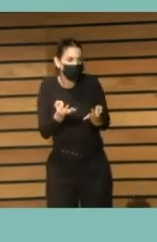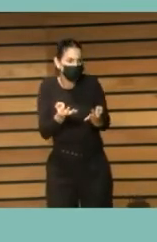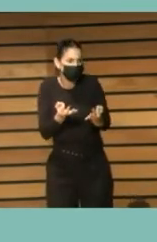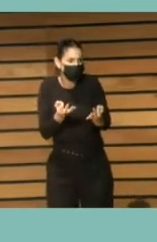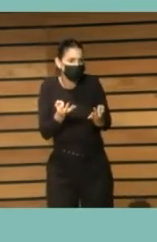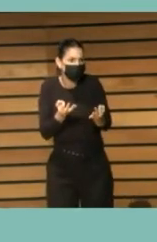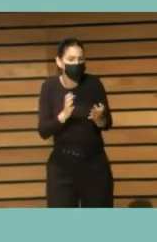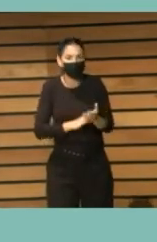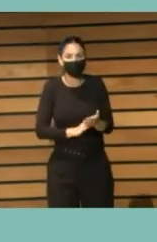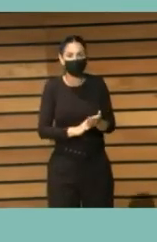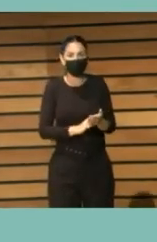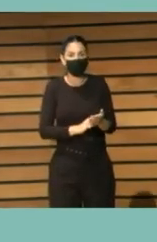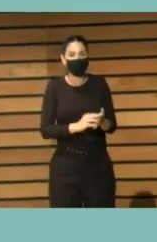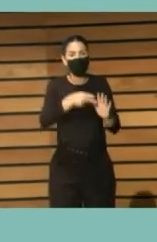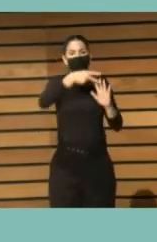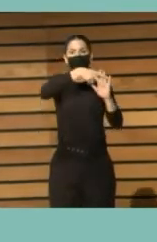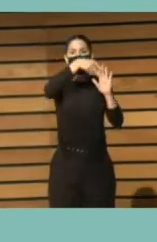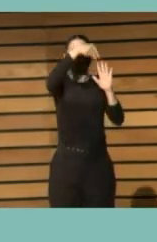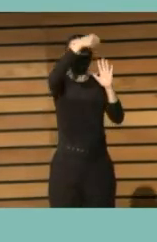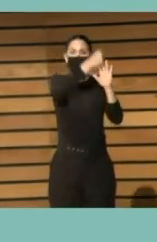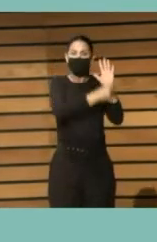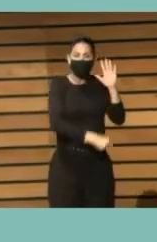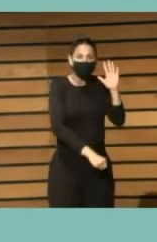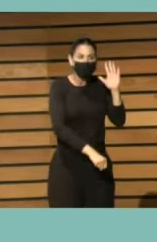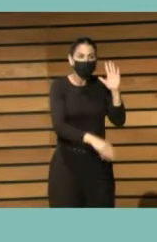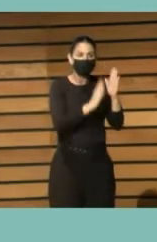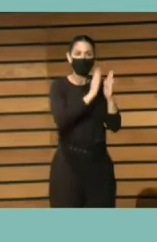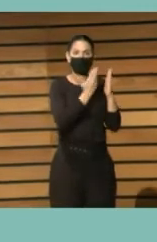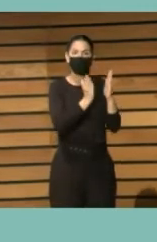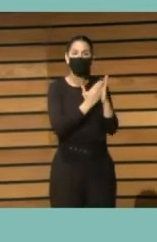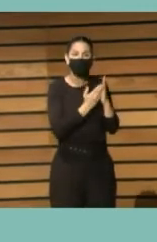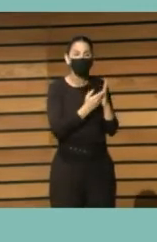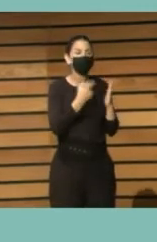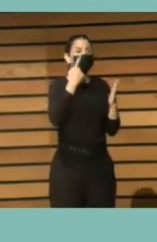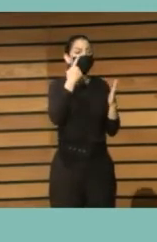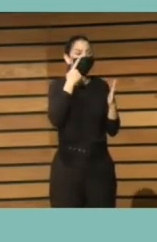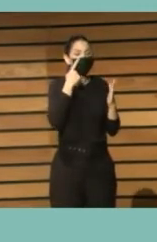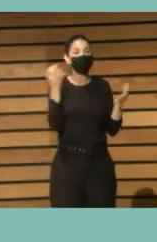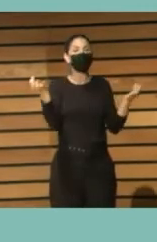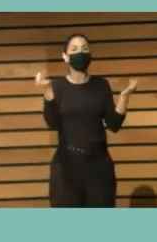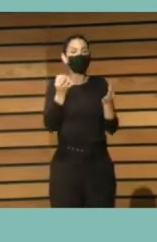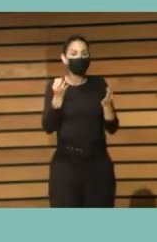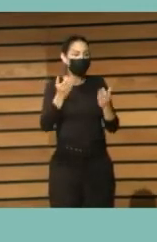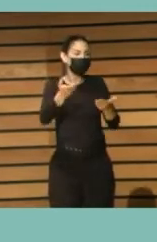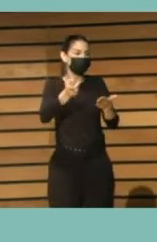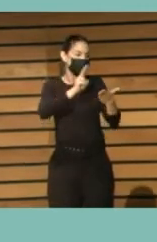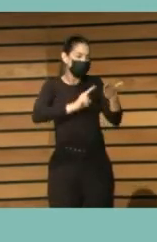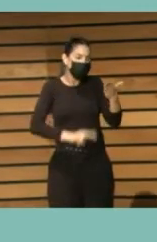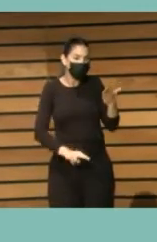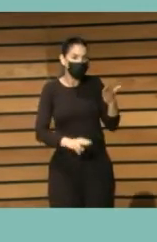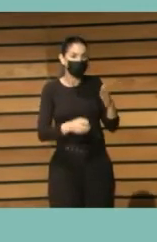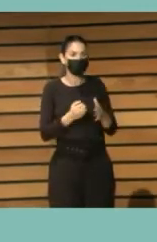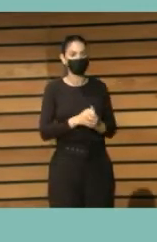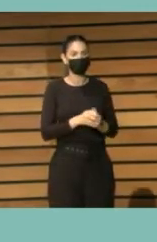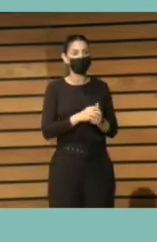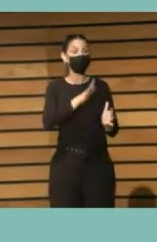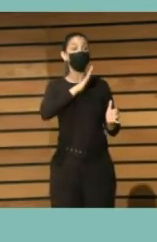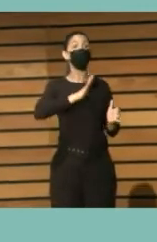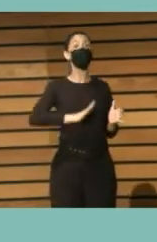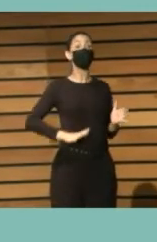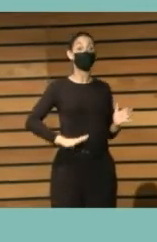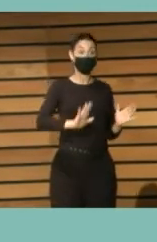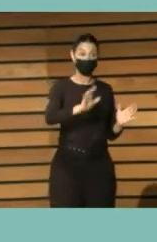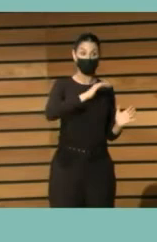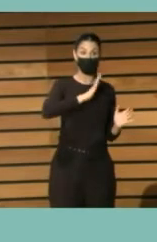más vendidos y reflexionemos en las listas de libros más prestados. Y si me permite, no quería decir la palabra, pero la voy a